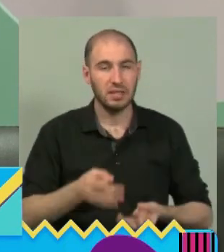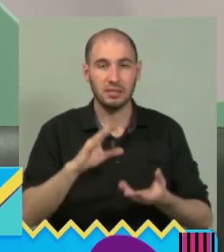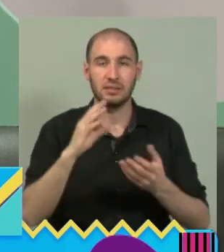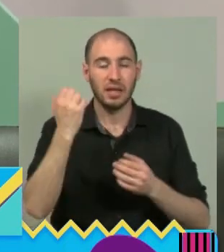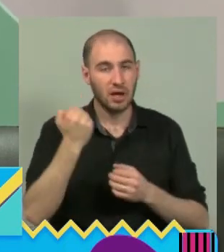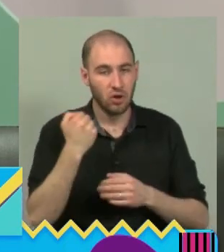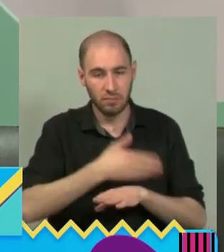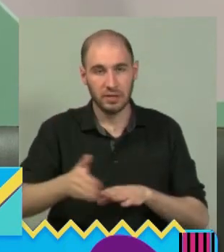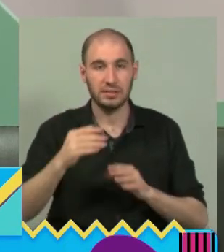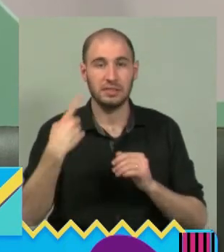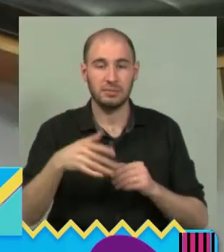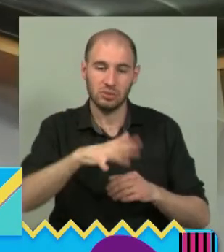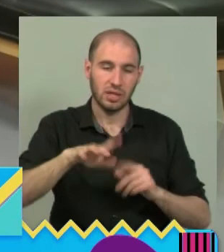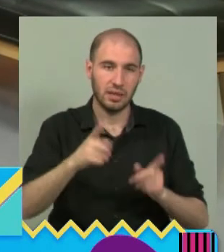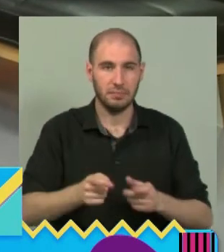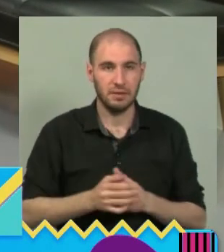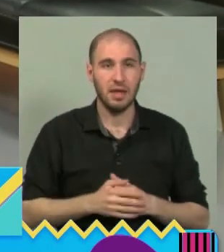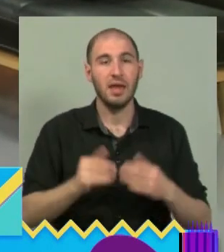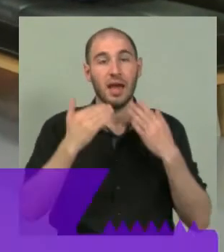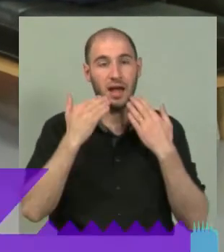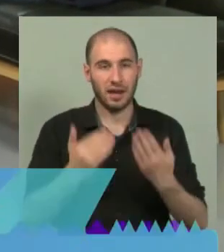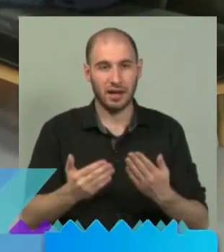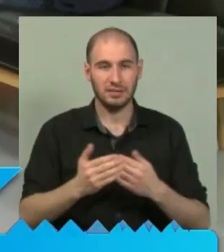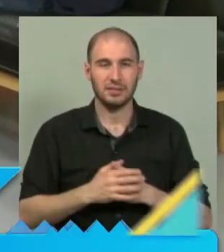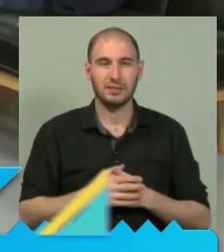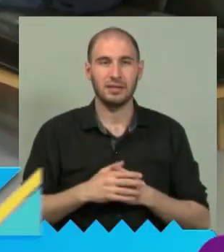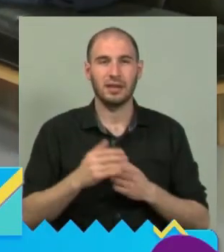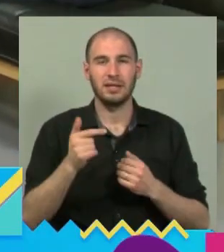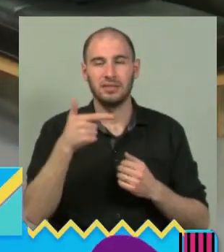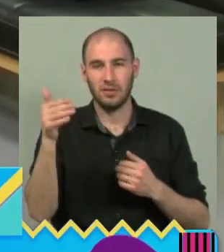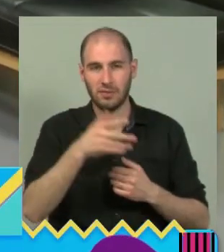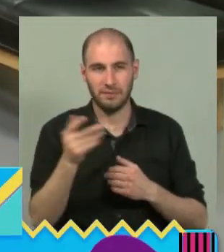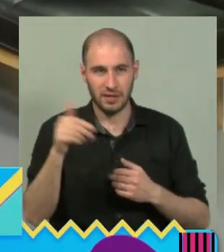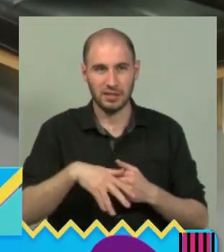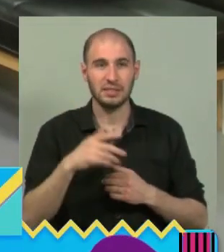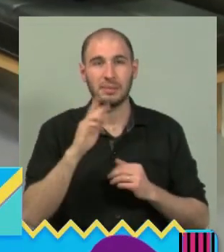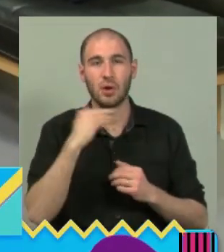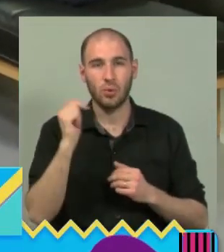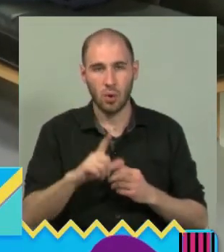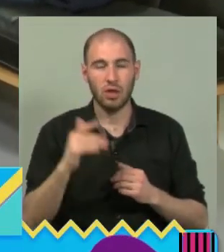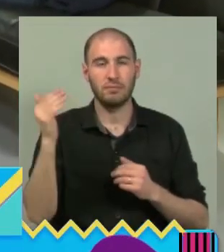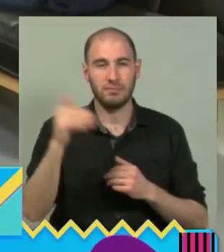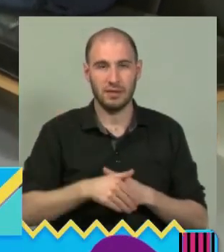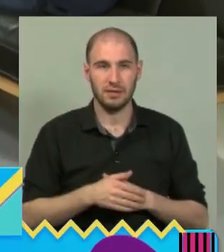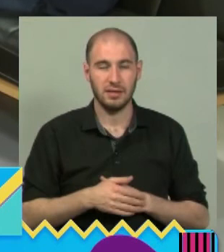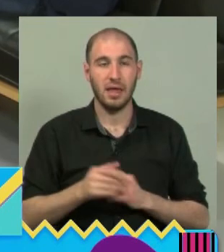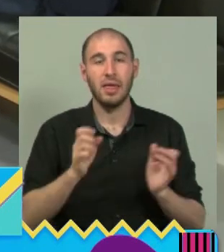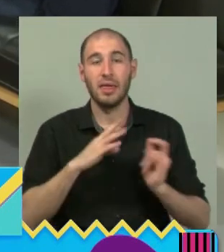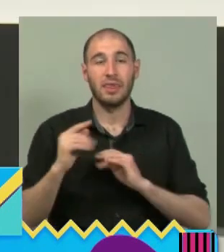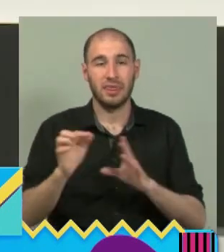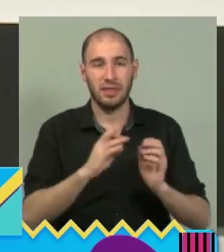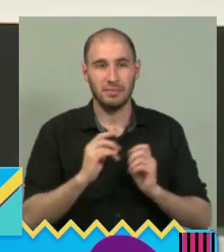sustentabilidad económica y sustentabilidad social. Bien, muchísimas gracias, Saúl, por haber venido. Muchísimas gracias, Julio, por haber estado ustedes. acá. El